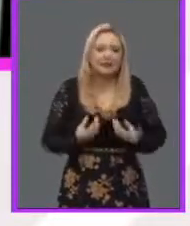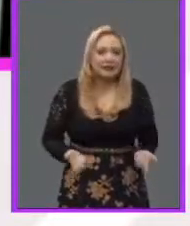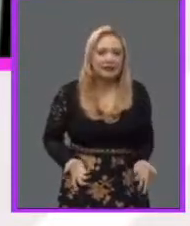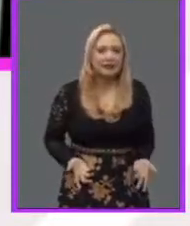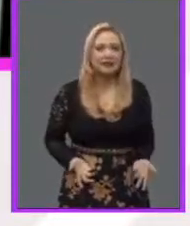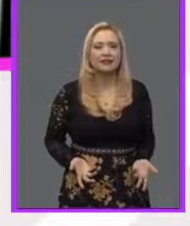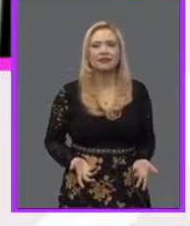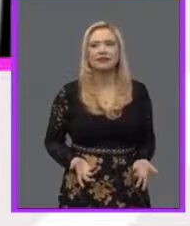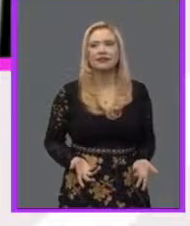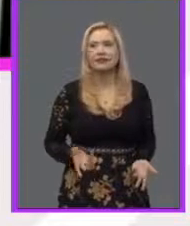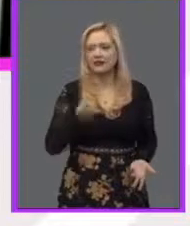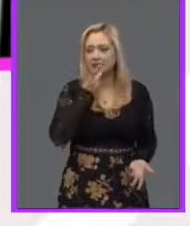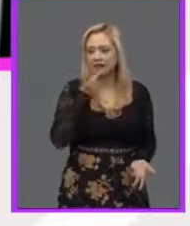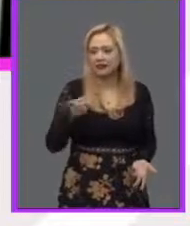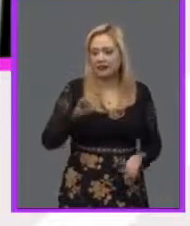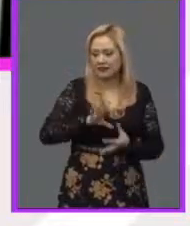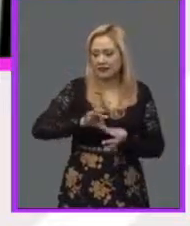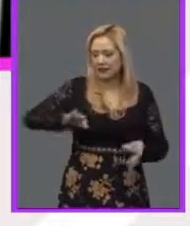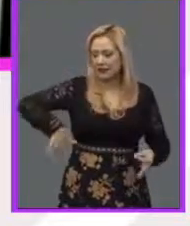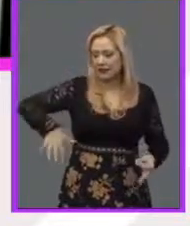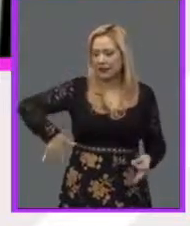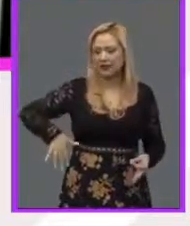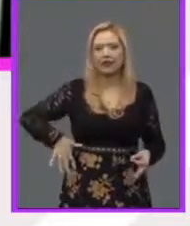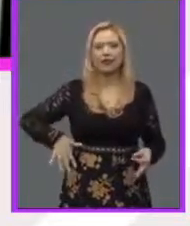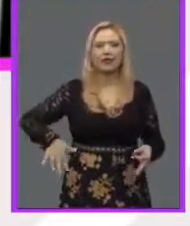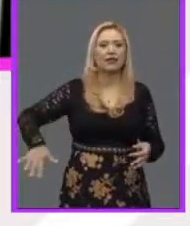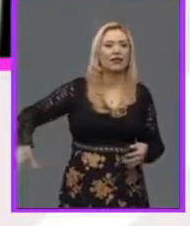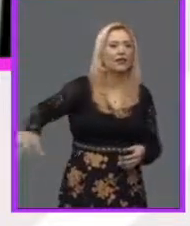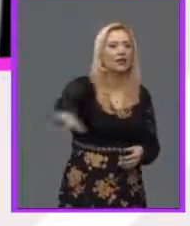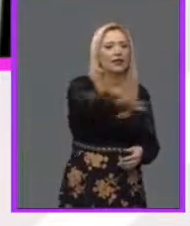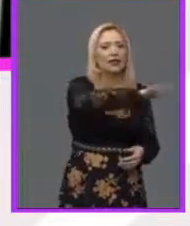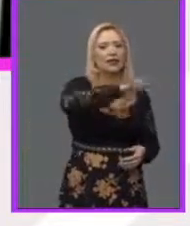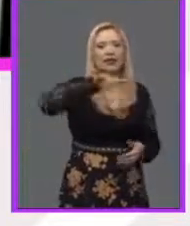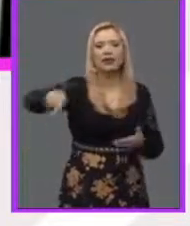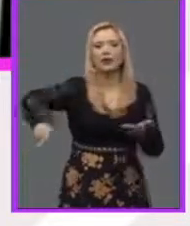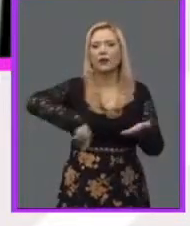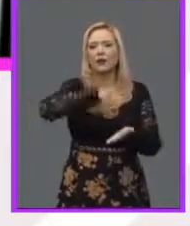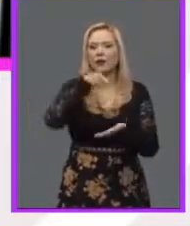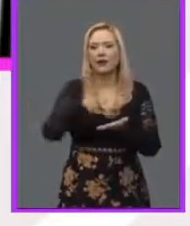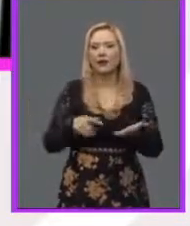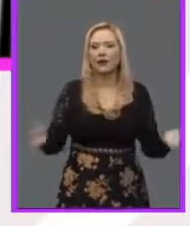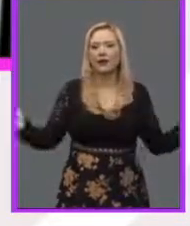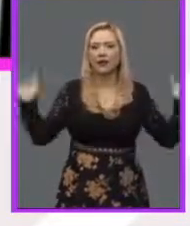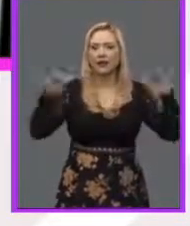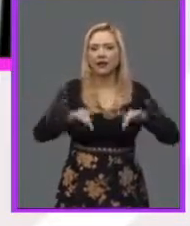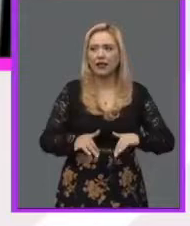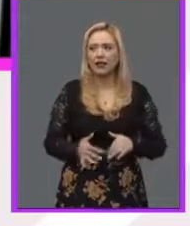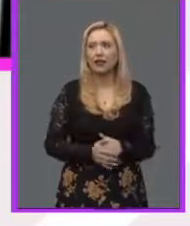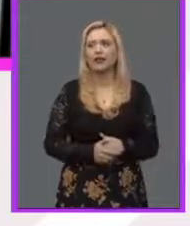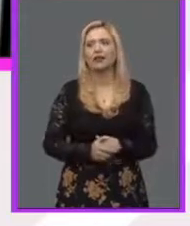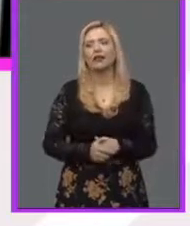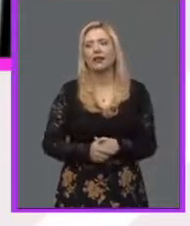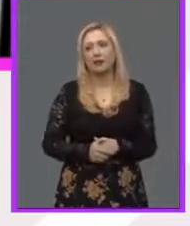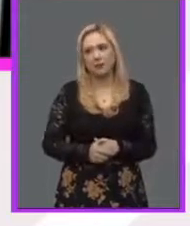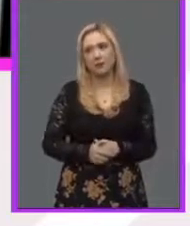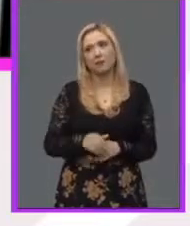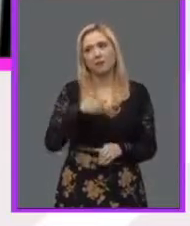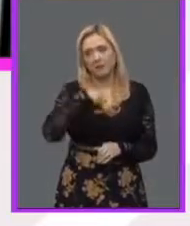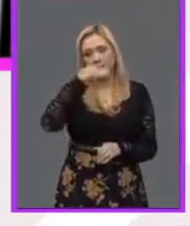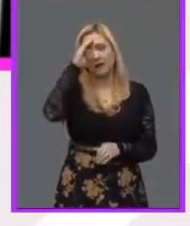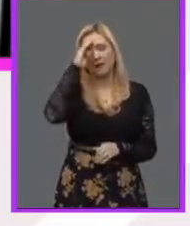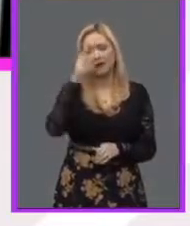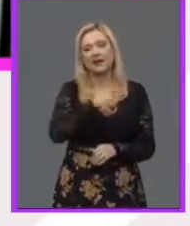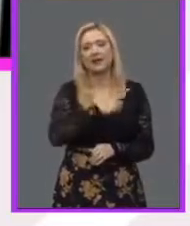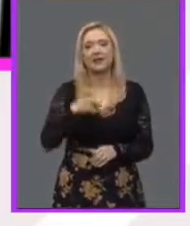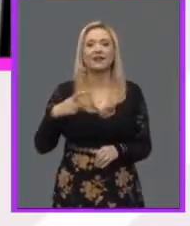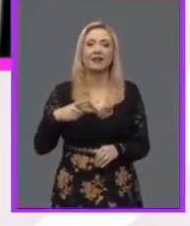como lo llamaste, la habitación de un espacio. Me parece que